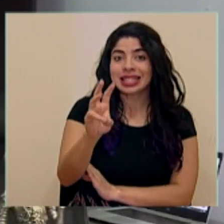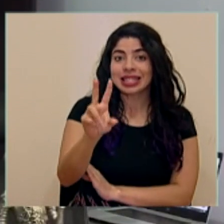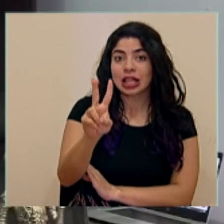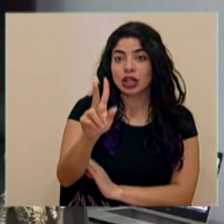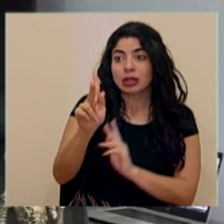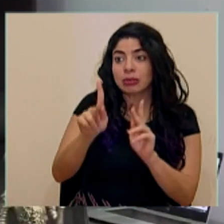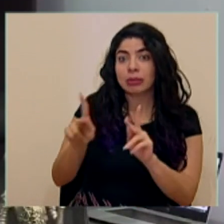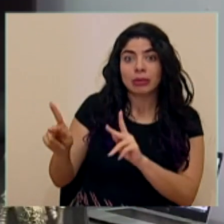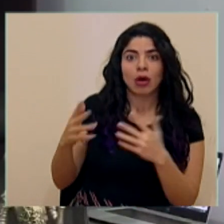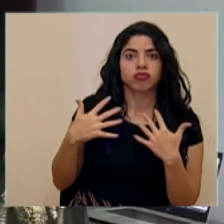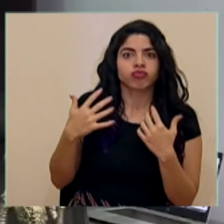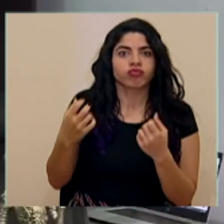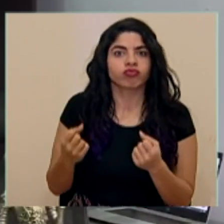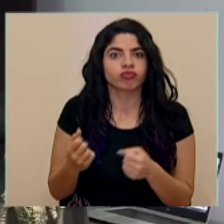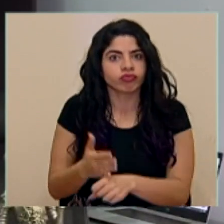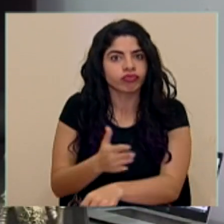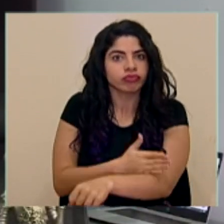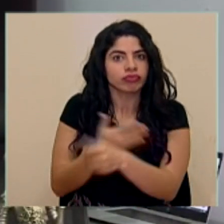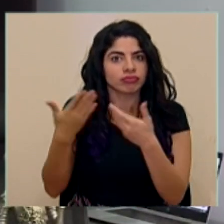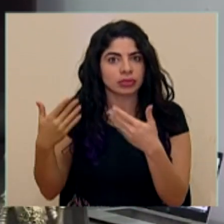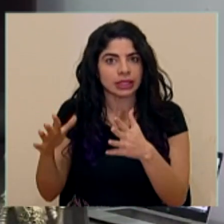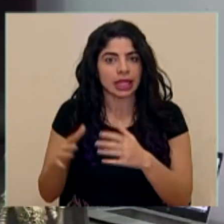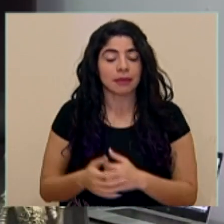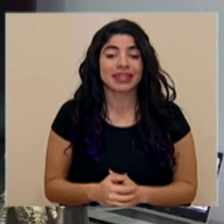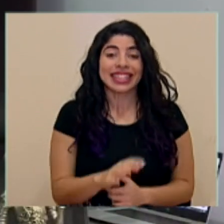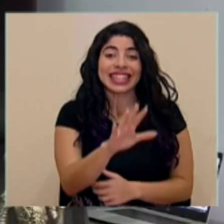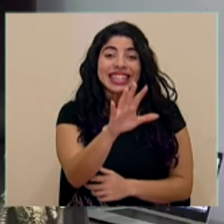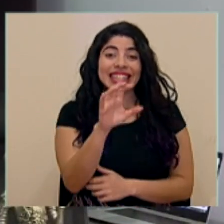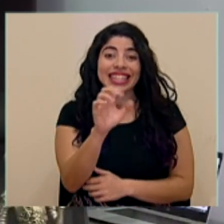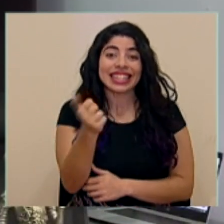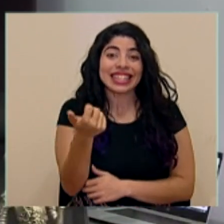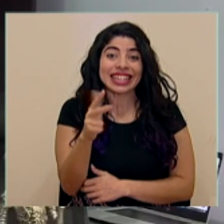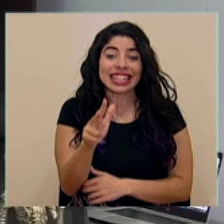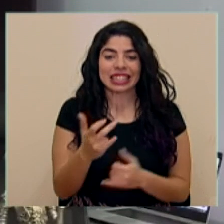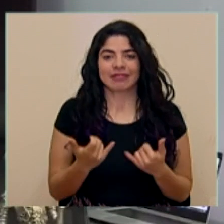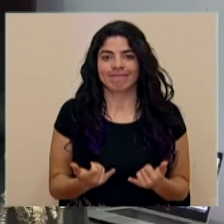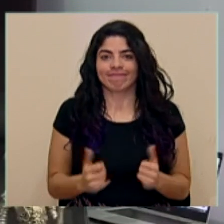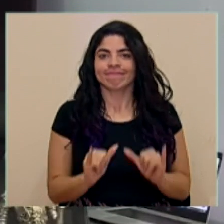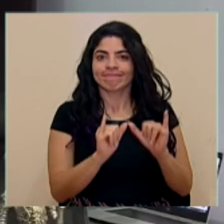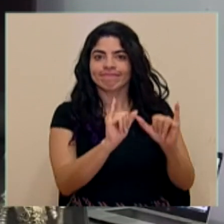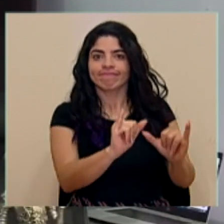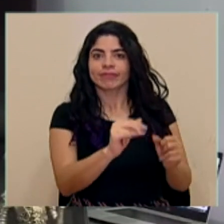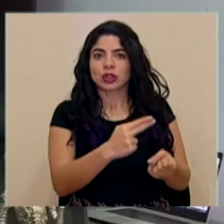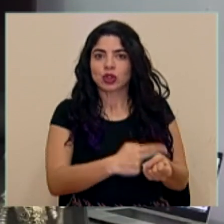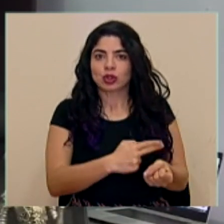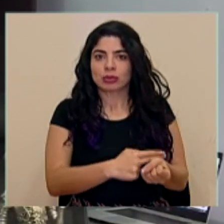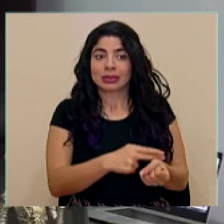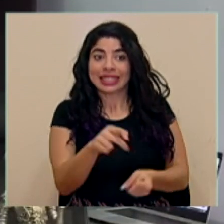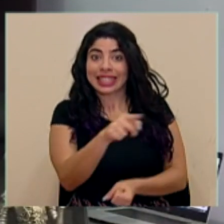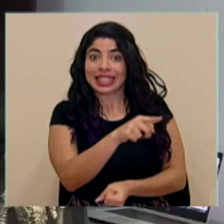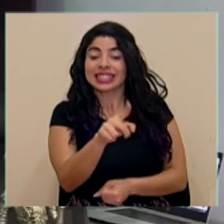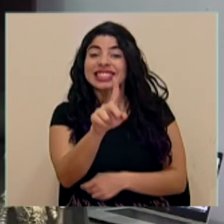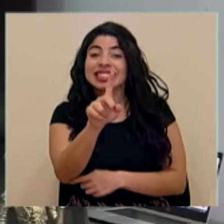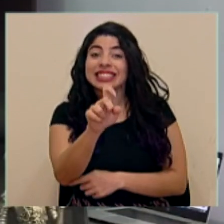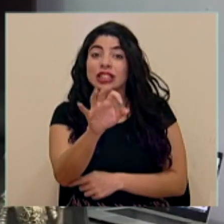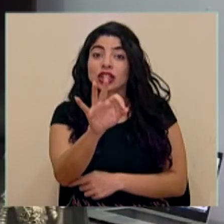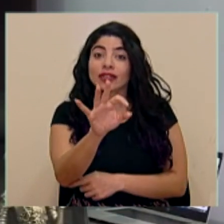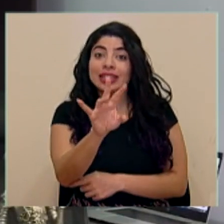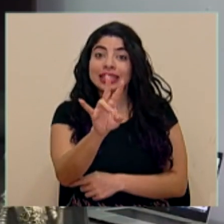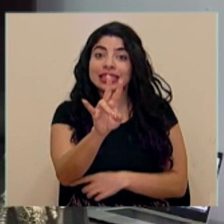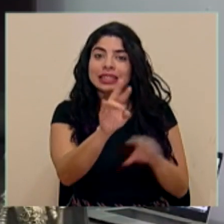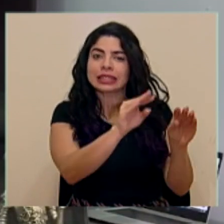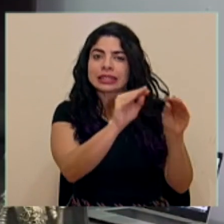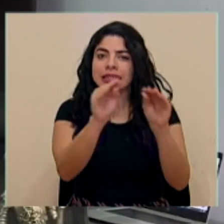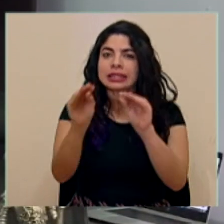61.162 personas recuperadas. 513 personas se encuentran hospitalizadas, 197 de ellas